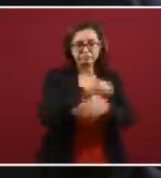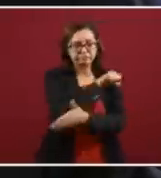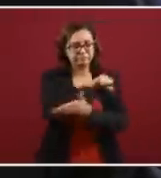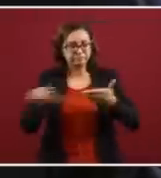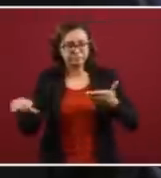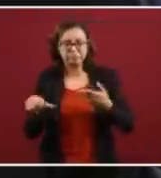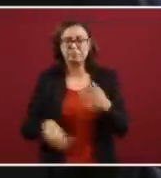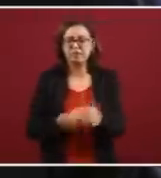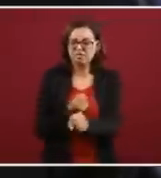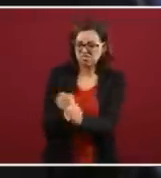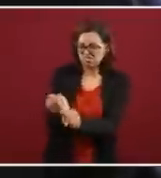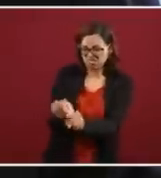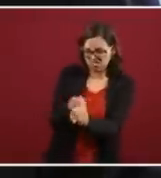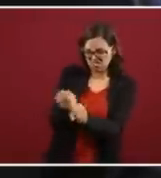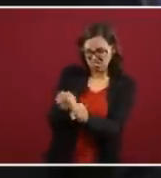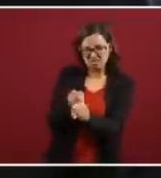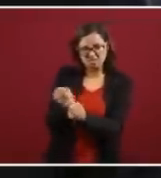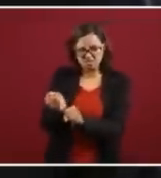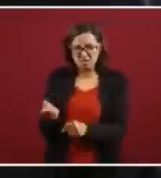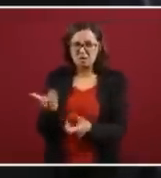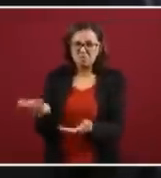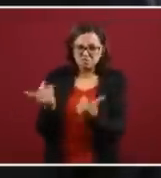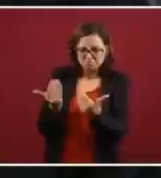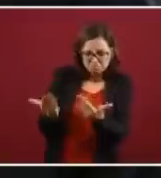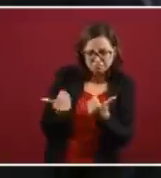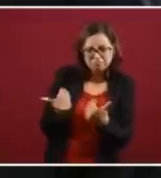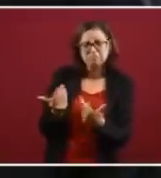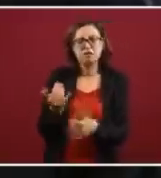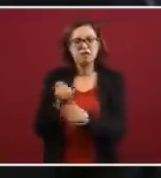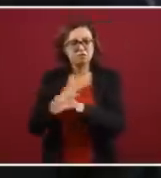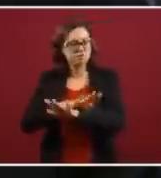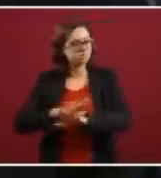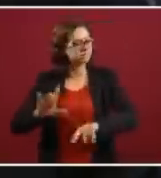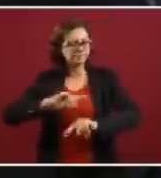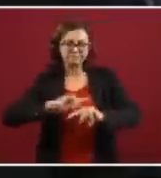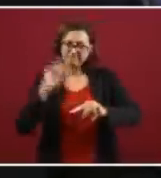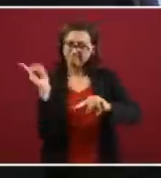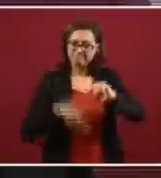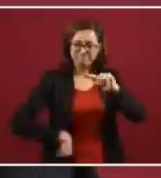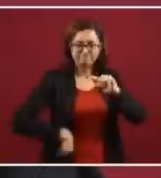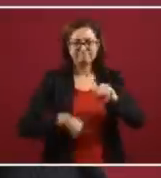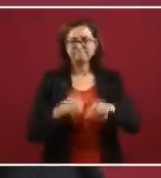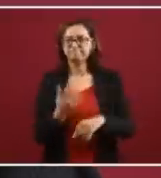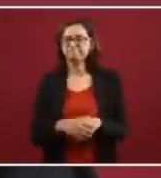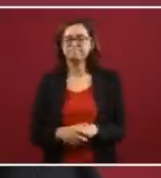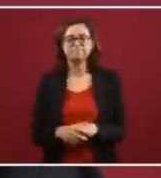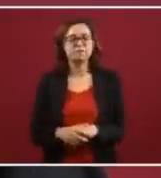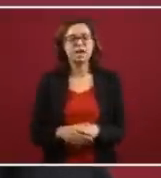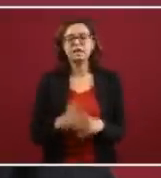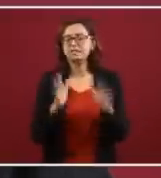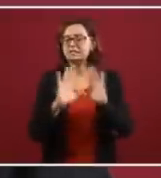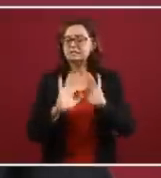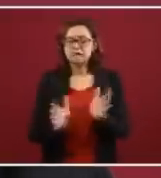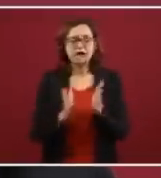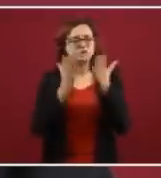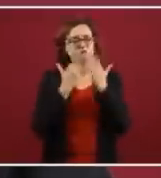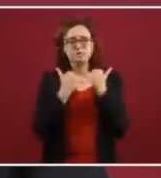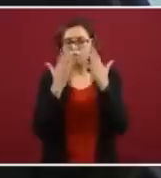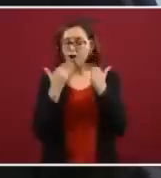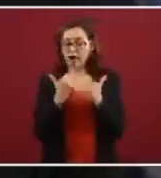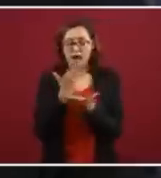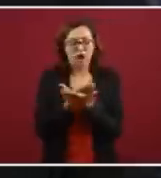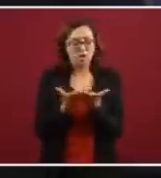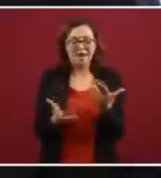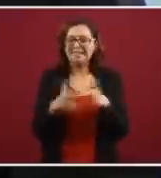atrás la tortura como método para obtener información. No se utiliza ni se